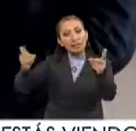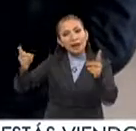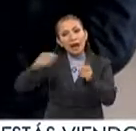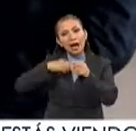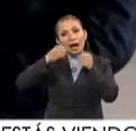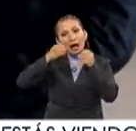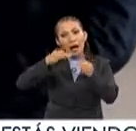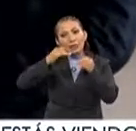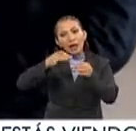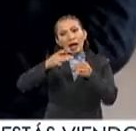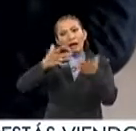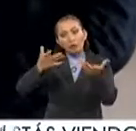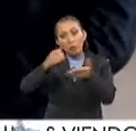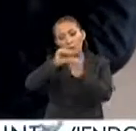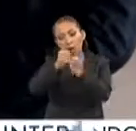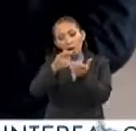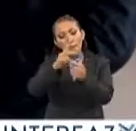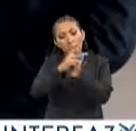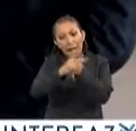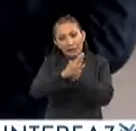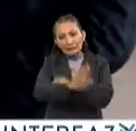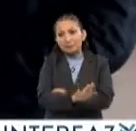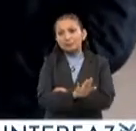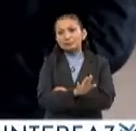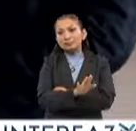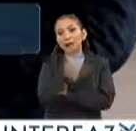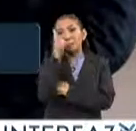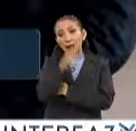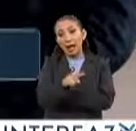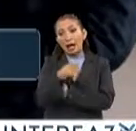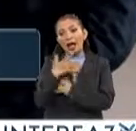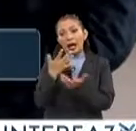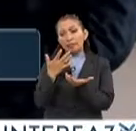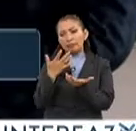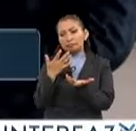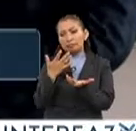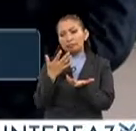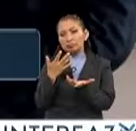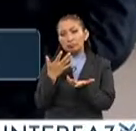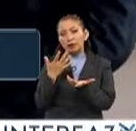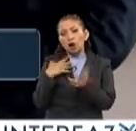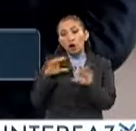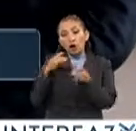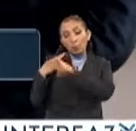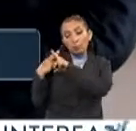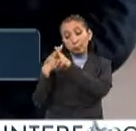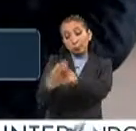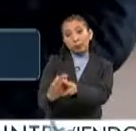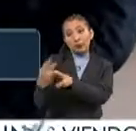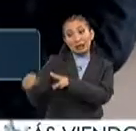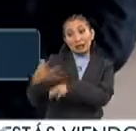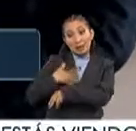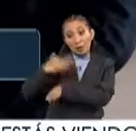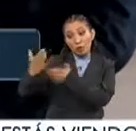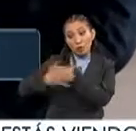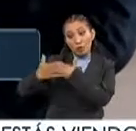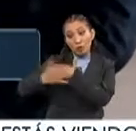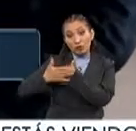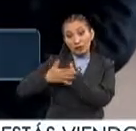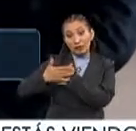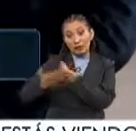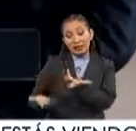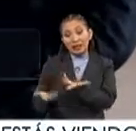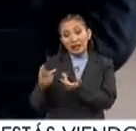agenda de país. Para no ir más lejos, la conmemoración, el aniversario que tenemos de